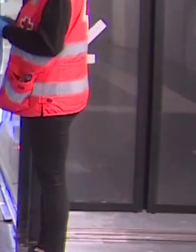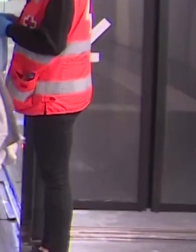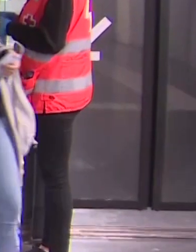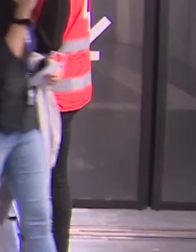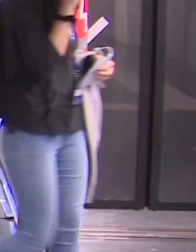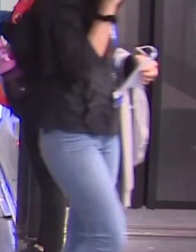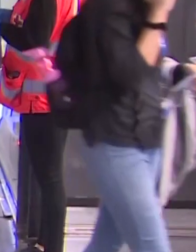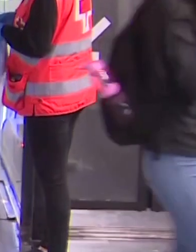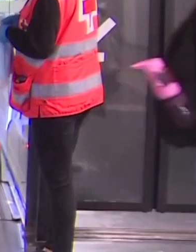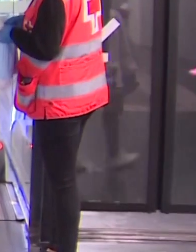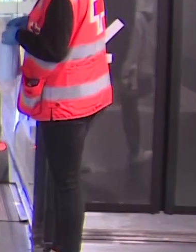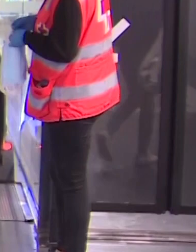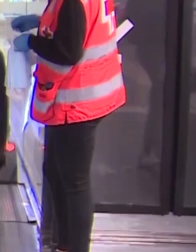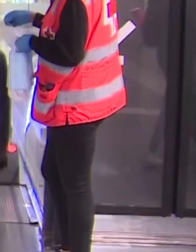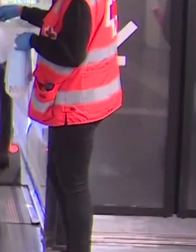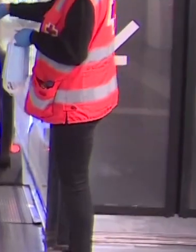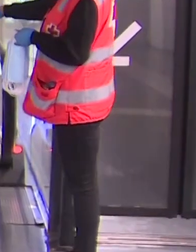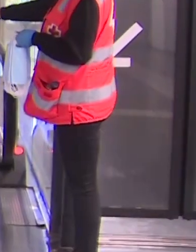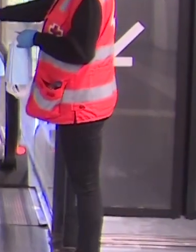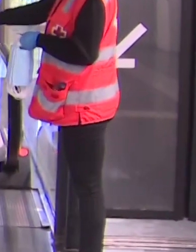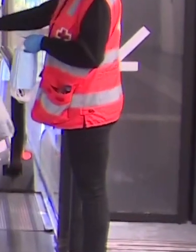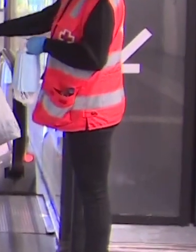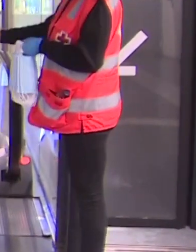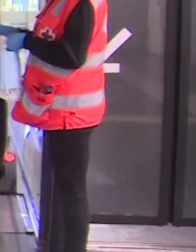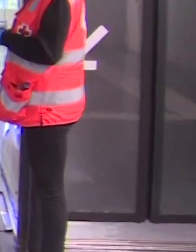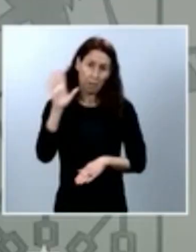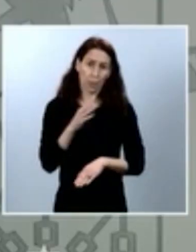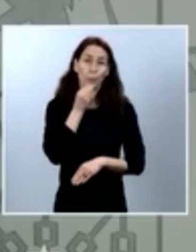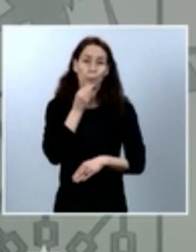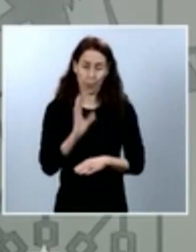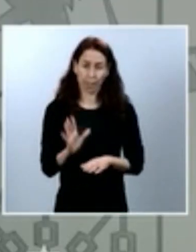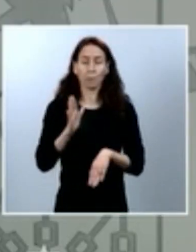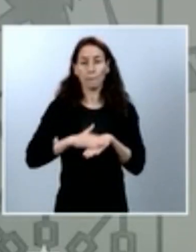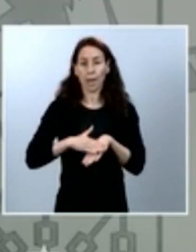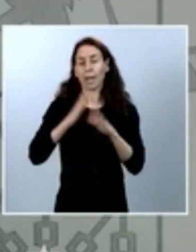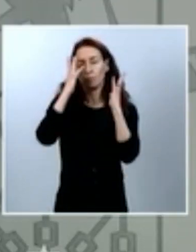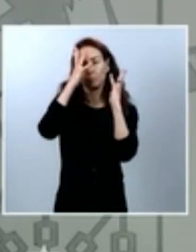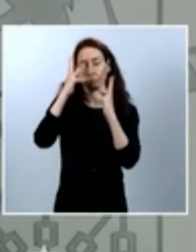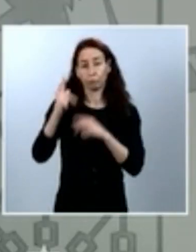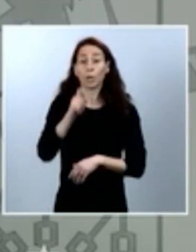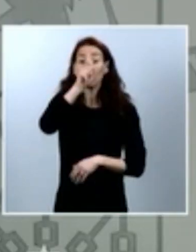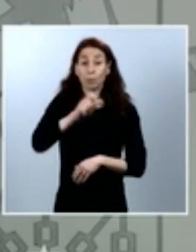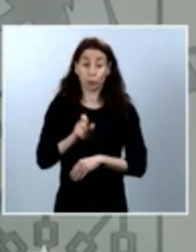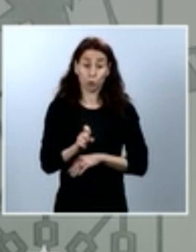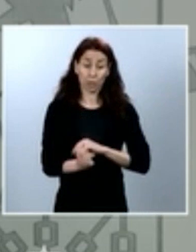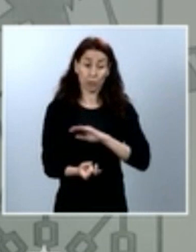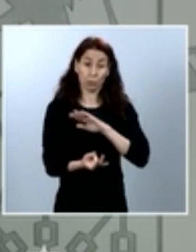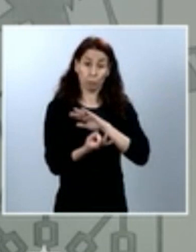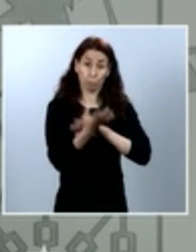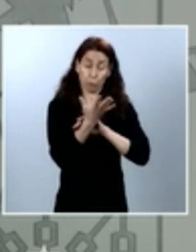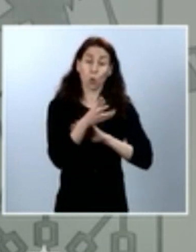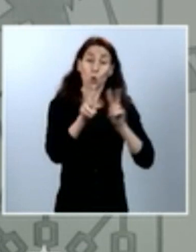191.726, lo que supone 4.499 contagios más. El número de casos nuevos de hoy representa